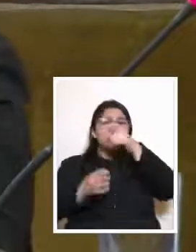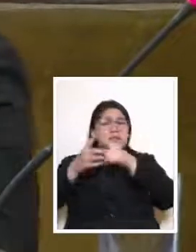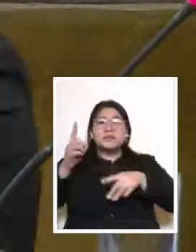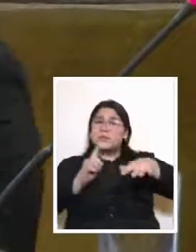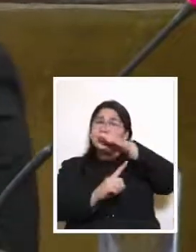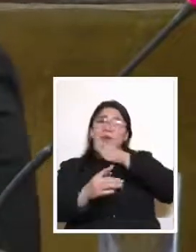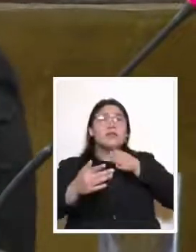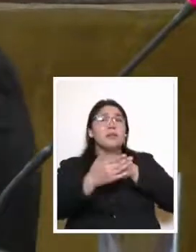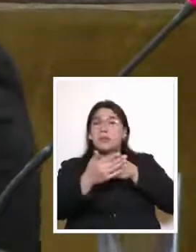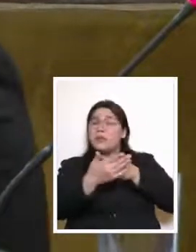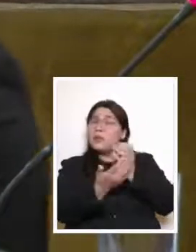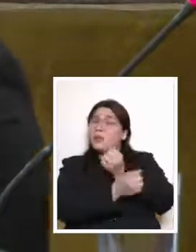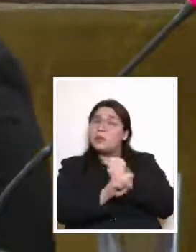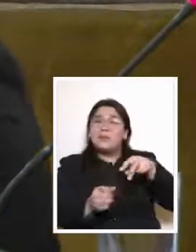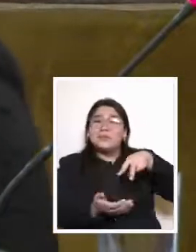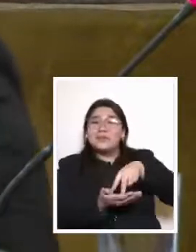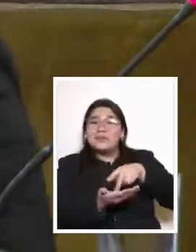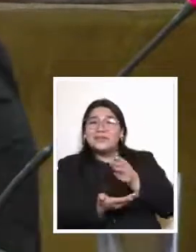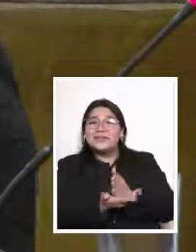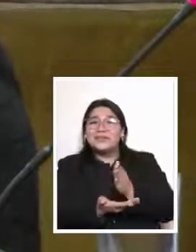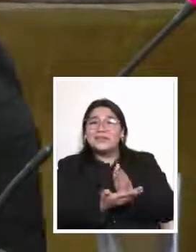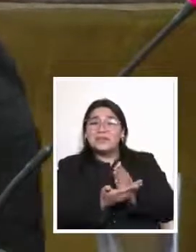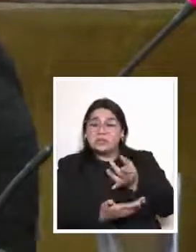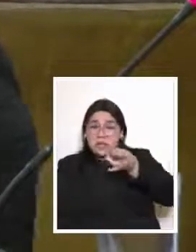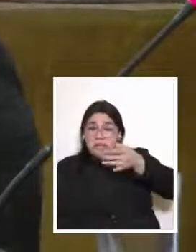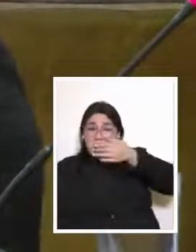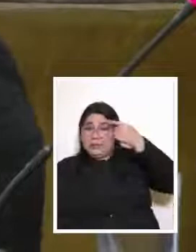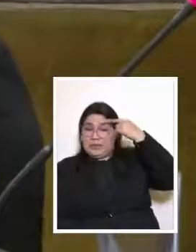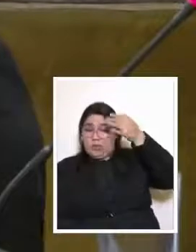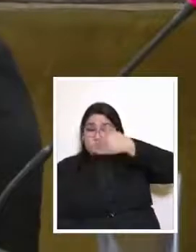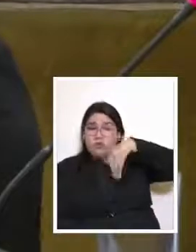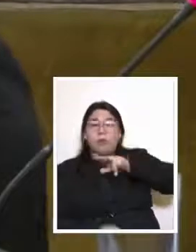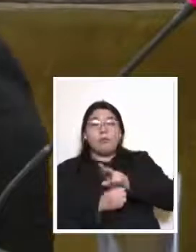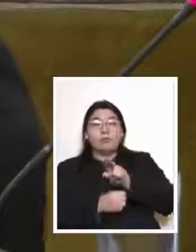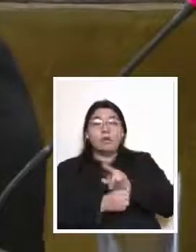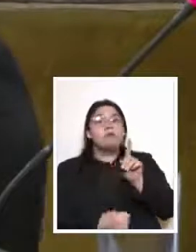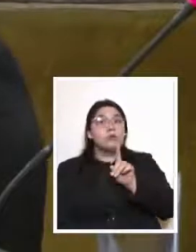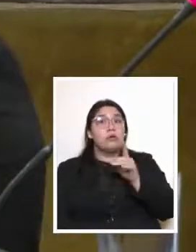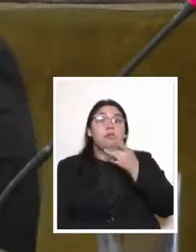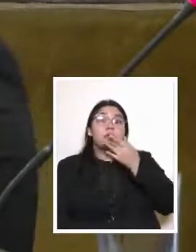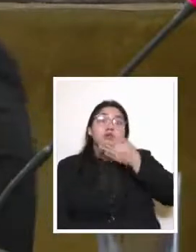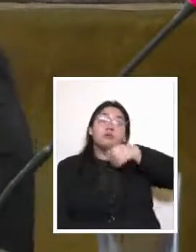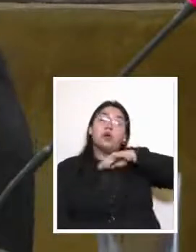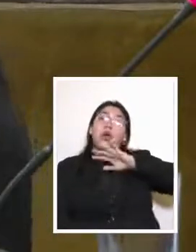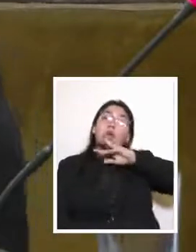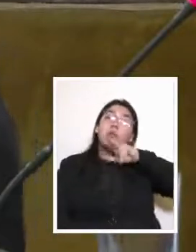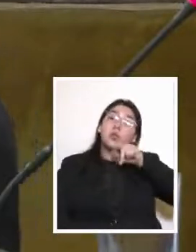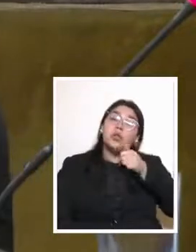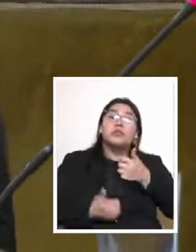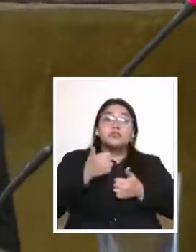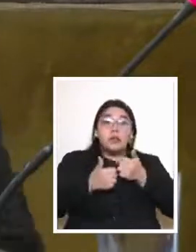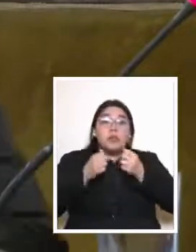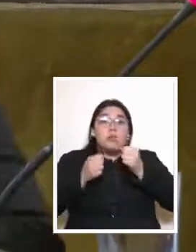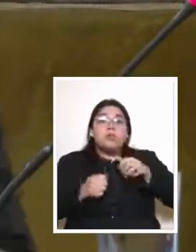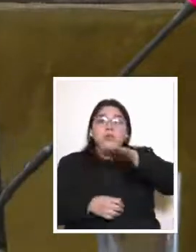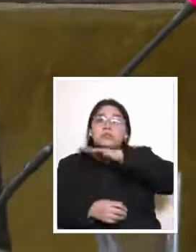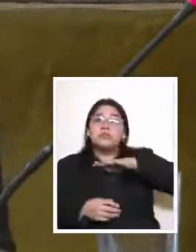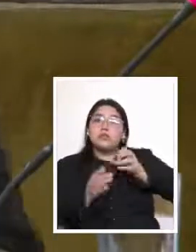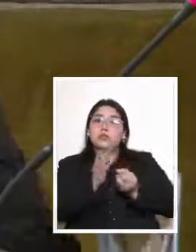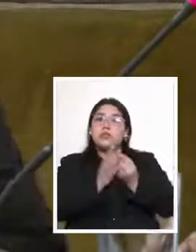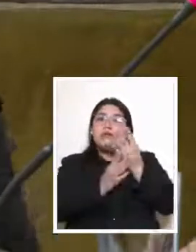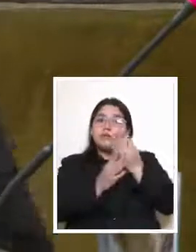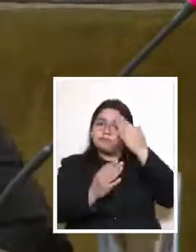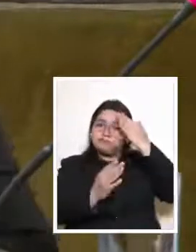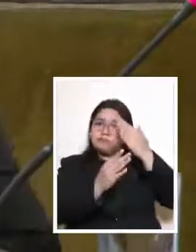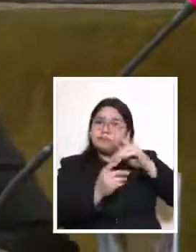no solamente pensando en nosotros, porque tal vez uno como adulto y como profesional y con una experiencia puede adaptarse mucho más fácil, pero